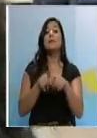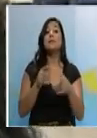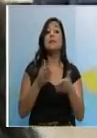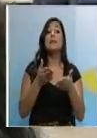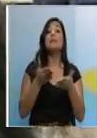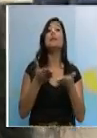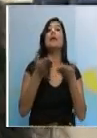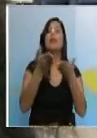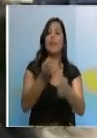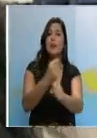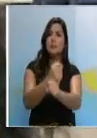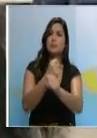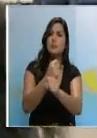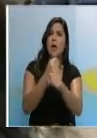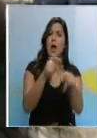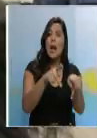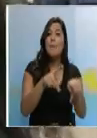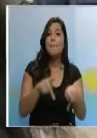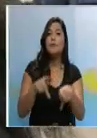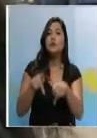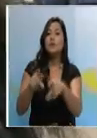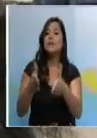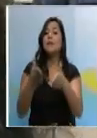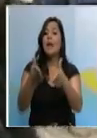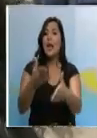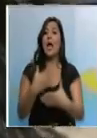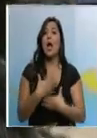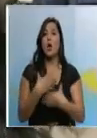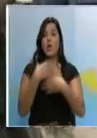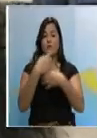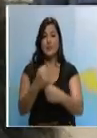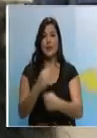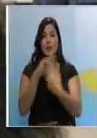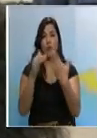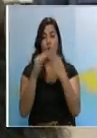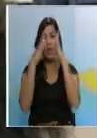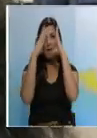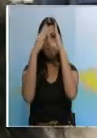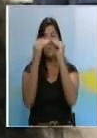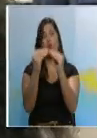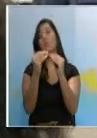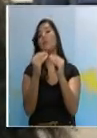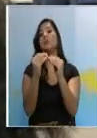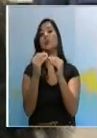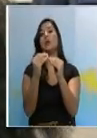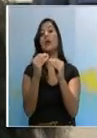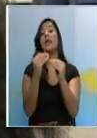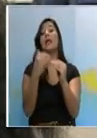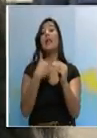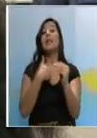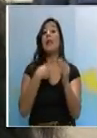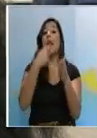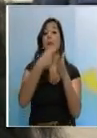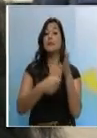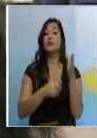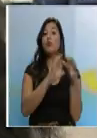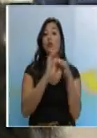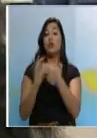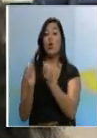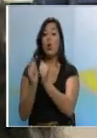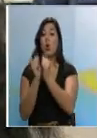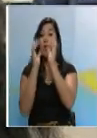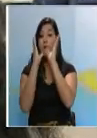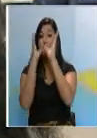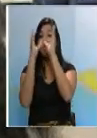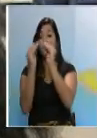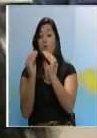los contribuyentes la confidencialidad de los datos que la Hacienda iba a tener con respecto a la información